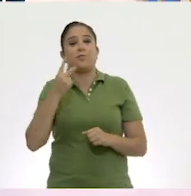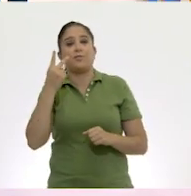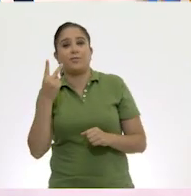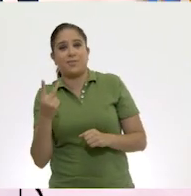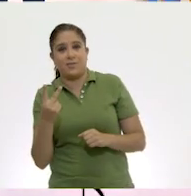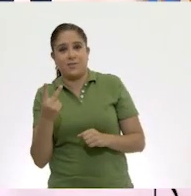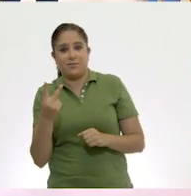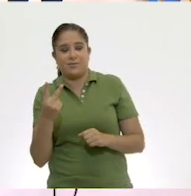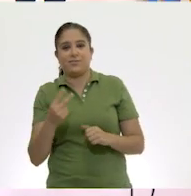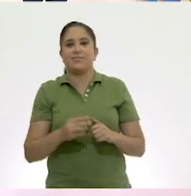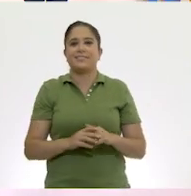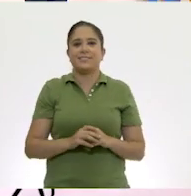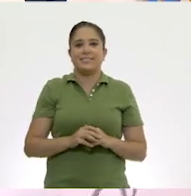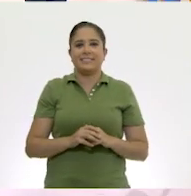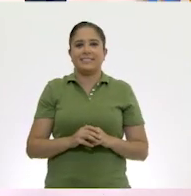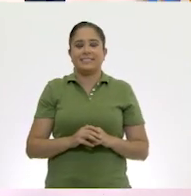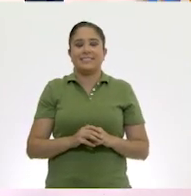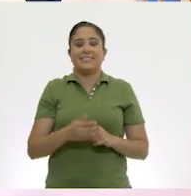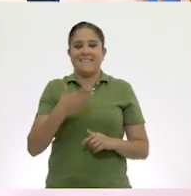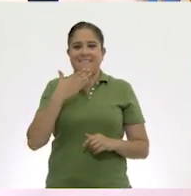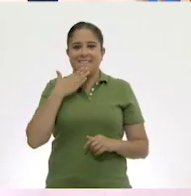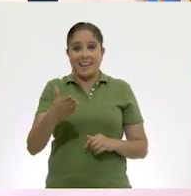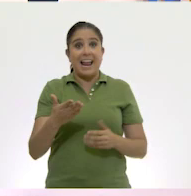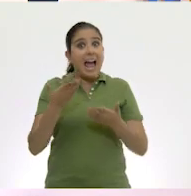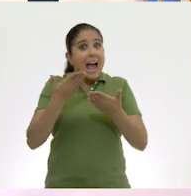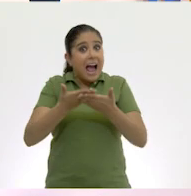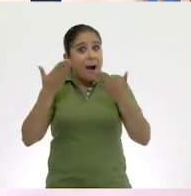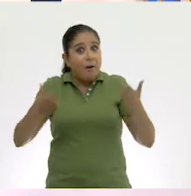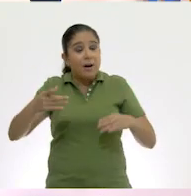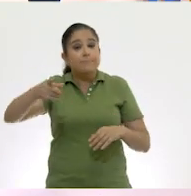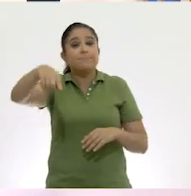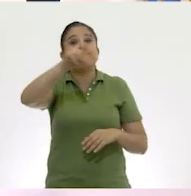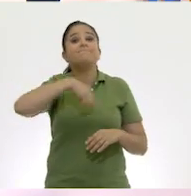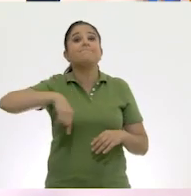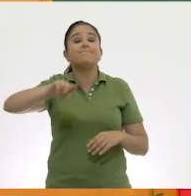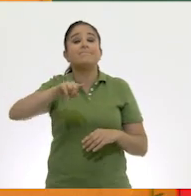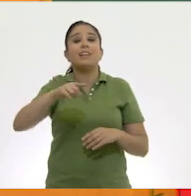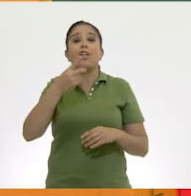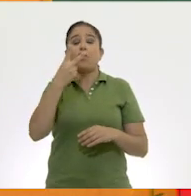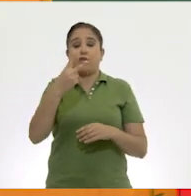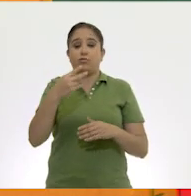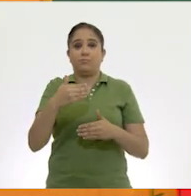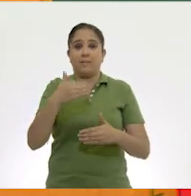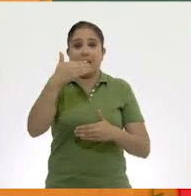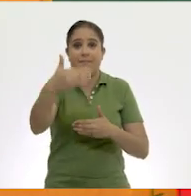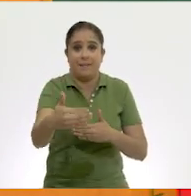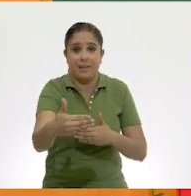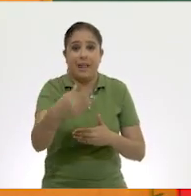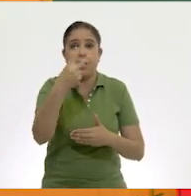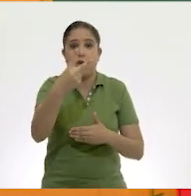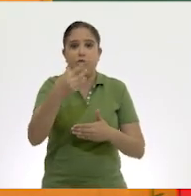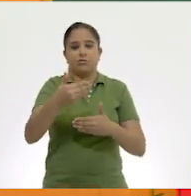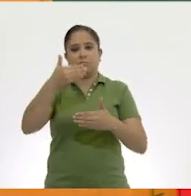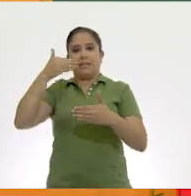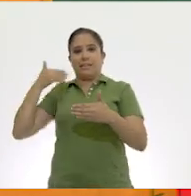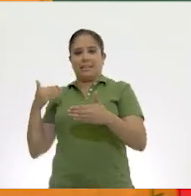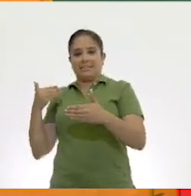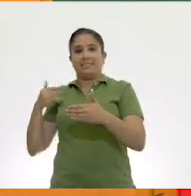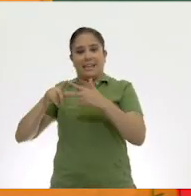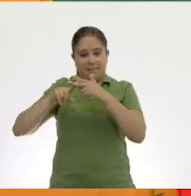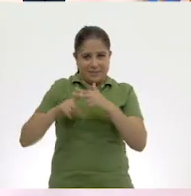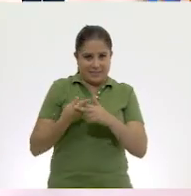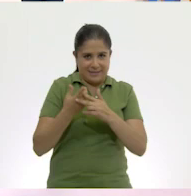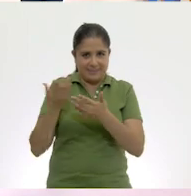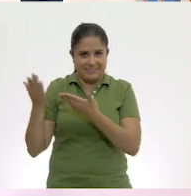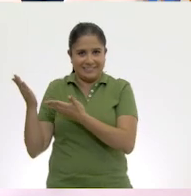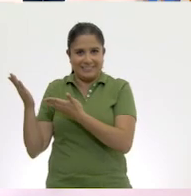12 bien ahora vamos a hacer 2 al frente y dos atrás empezamos todos